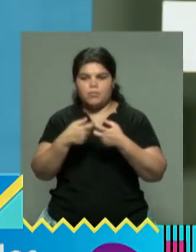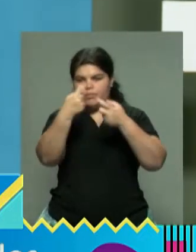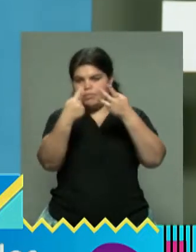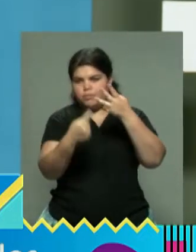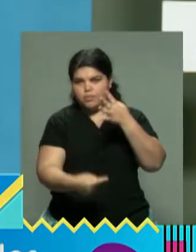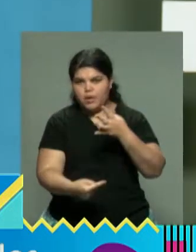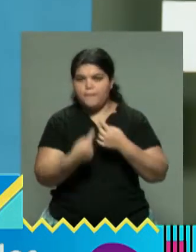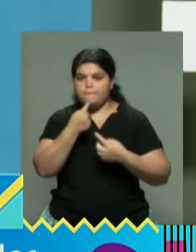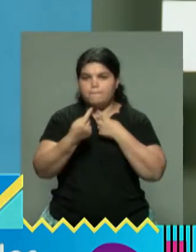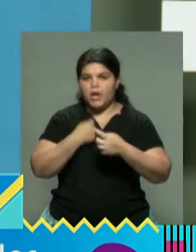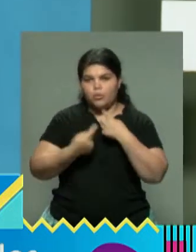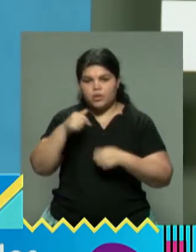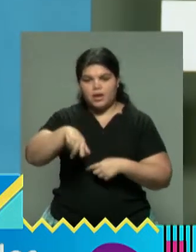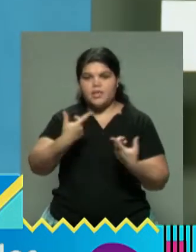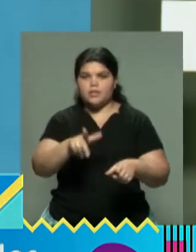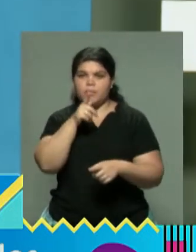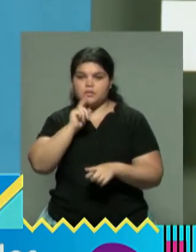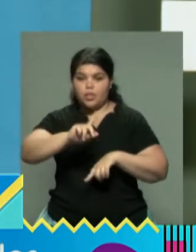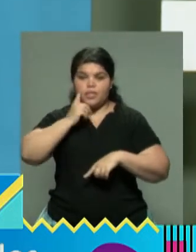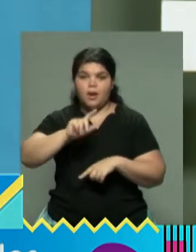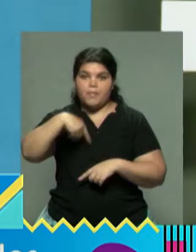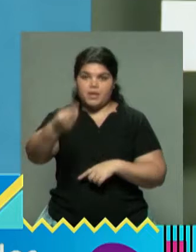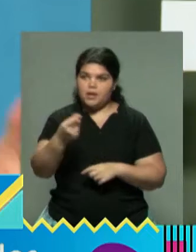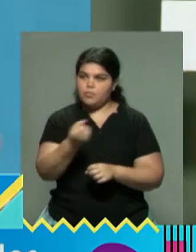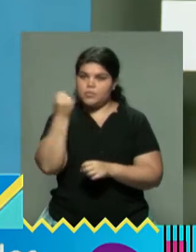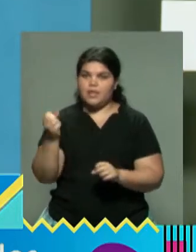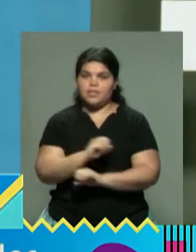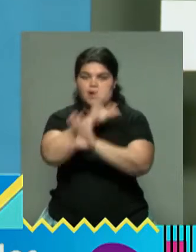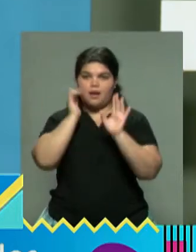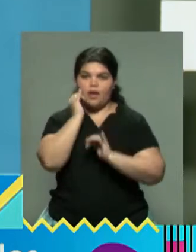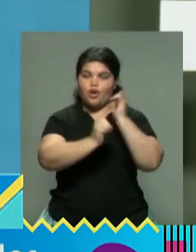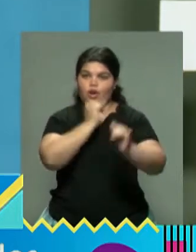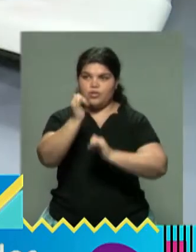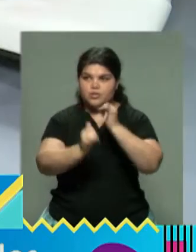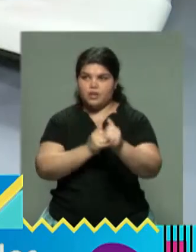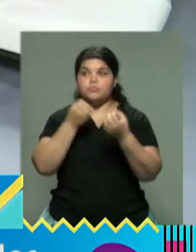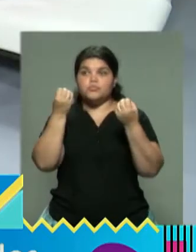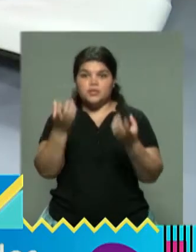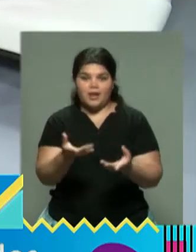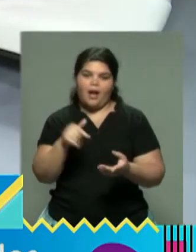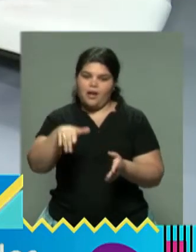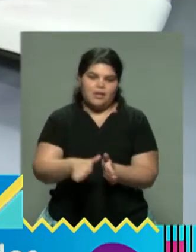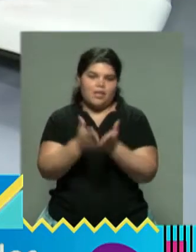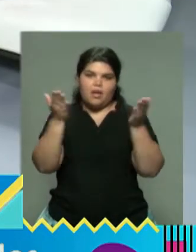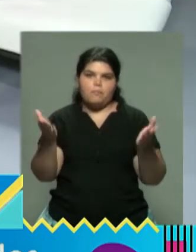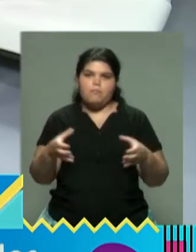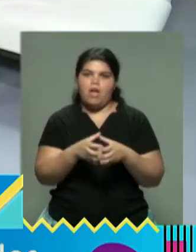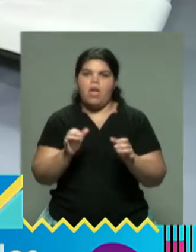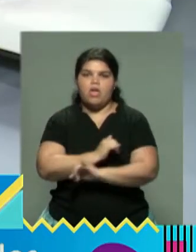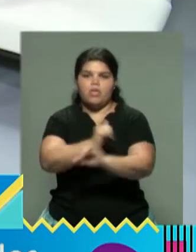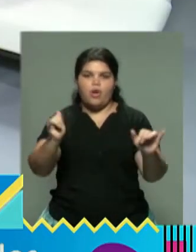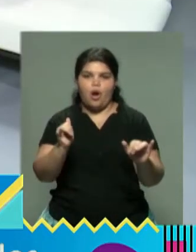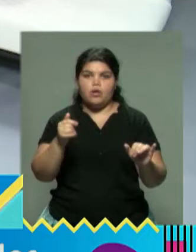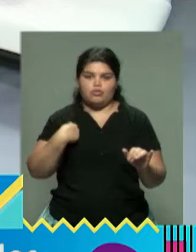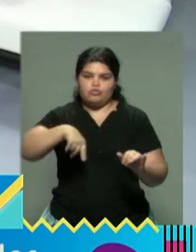estar preguntando aquí en Distintos Parecidos mañana. Lo queríamos aclarar porque obviamente... en los medios se está hablando de eso, nosotros no queríamos estar